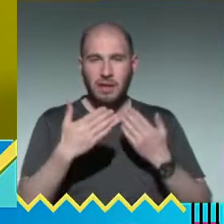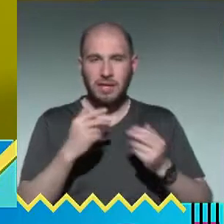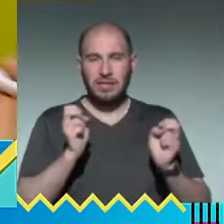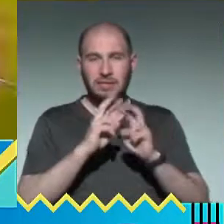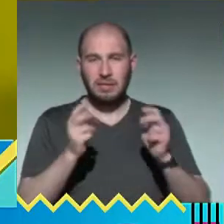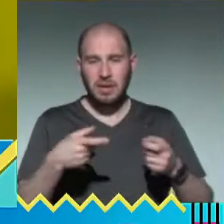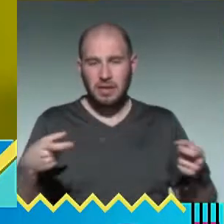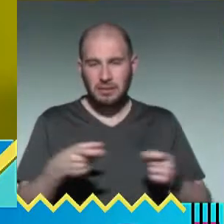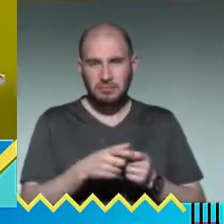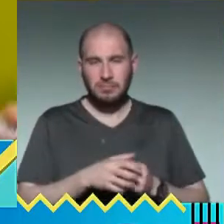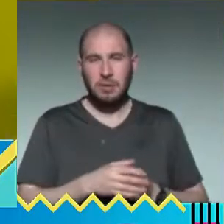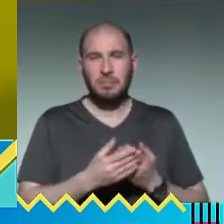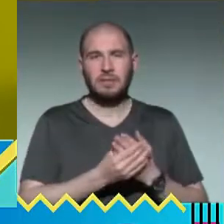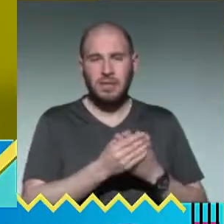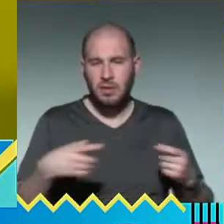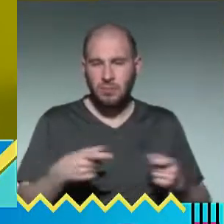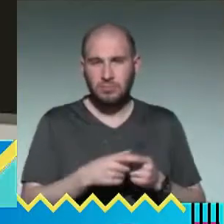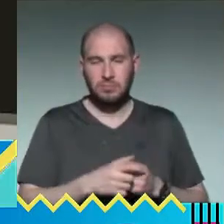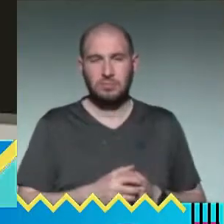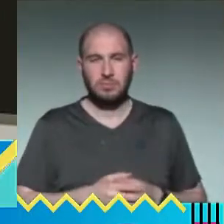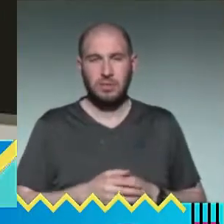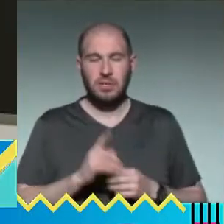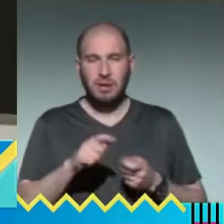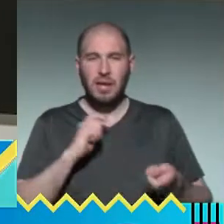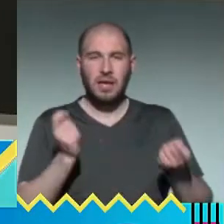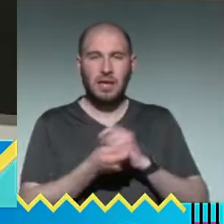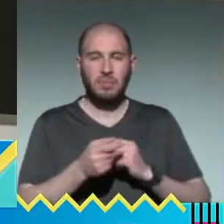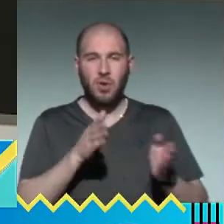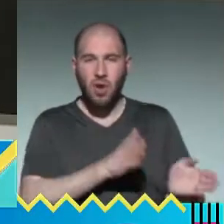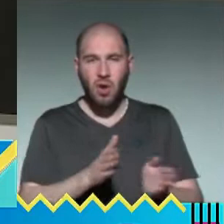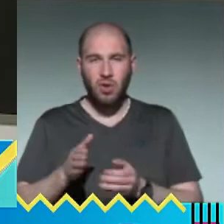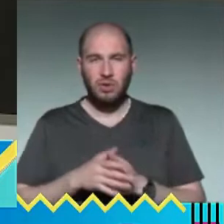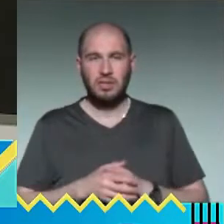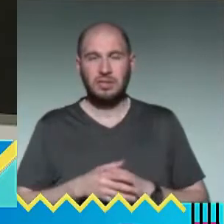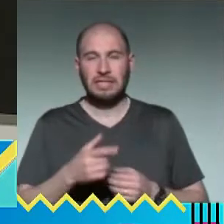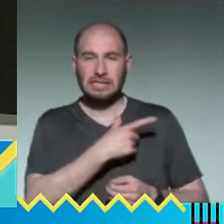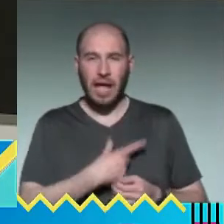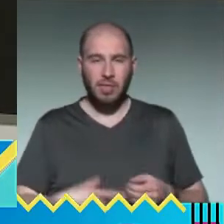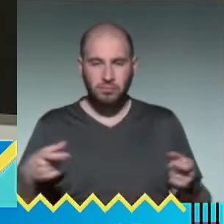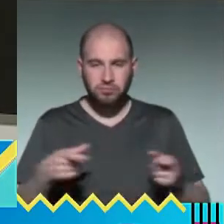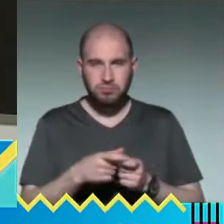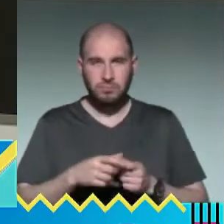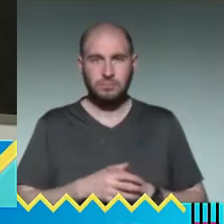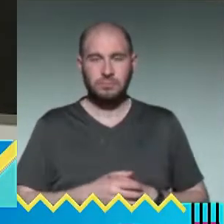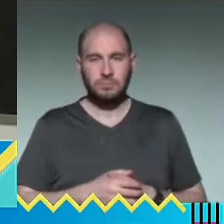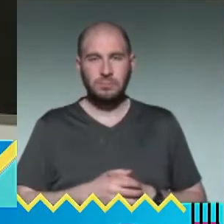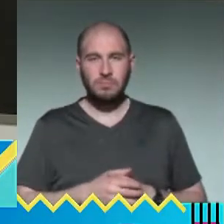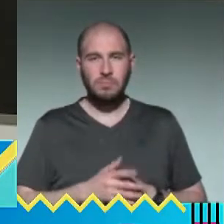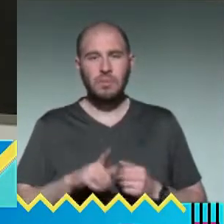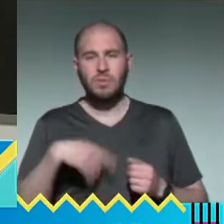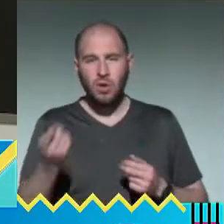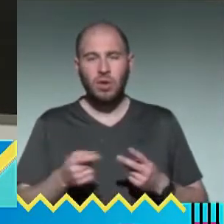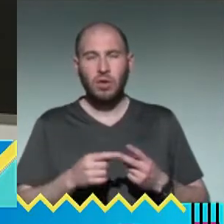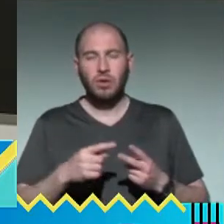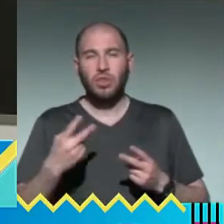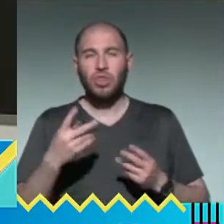tema del achicamiento de ministerios, por ejemplo, la reformulación de la estructura de Estado en esos términos. ¿Dónde más se están